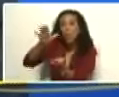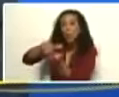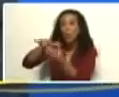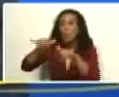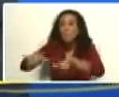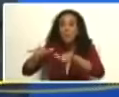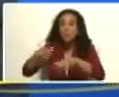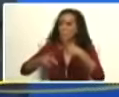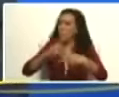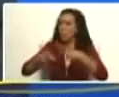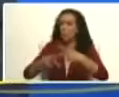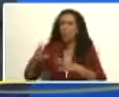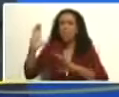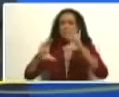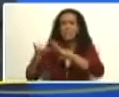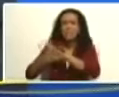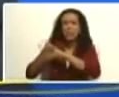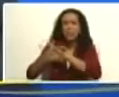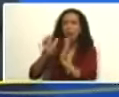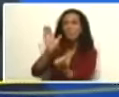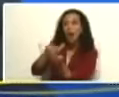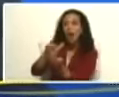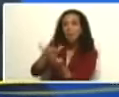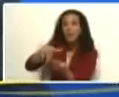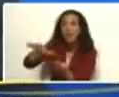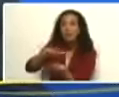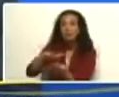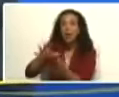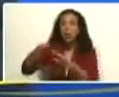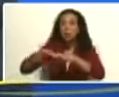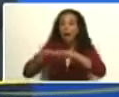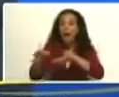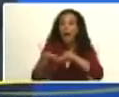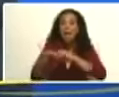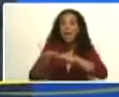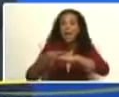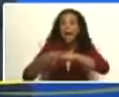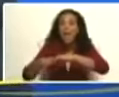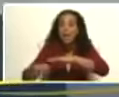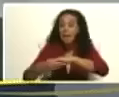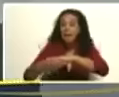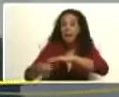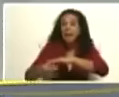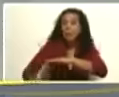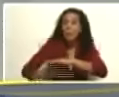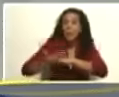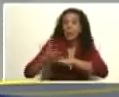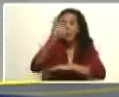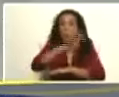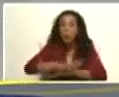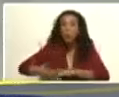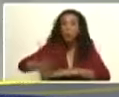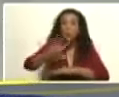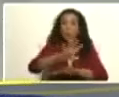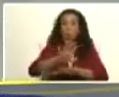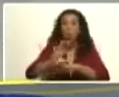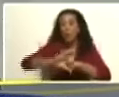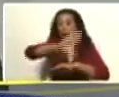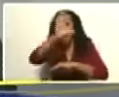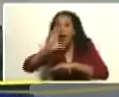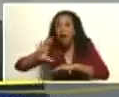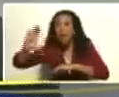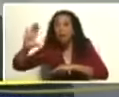productiva, generar ciencia y tecnología. Margarita es una isla, la isla más importante del sur del Caribe, una de